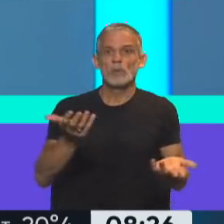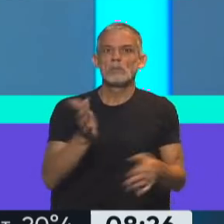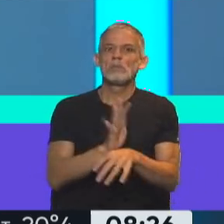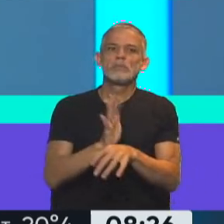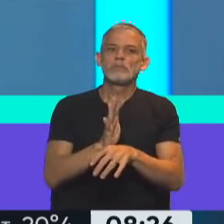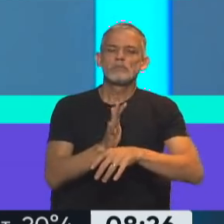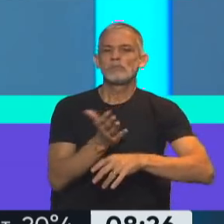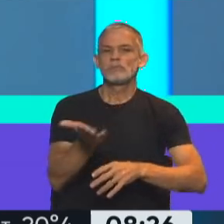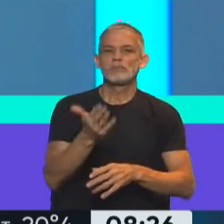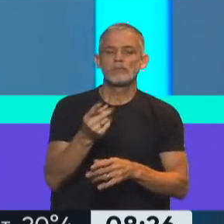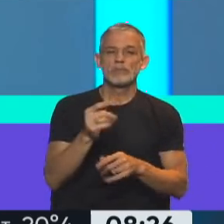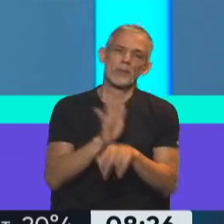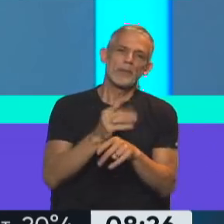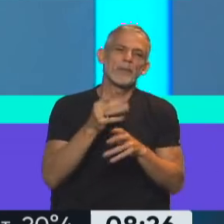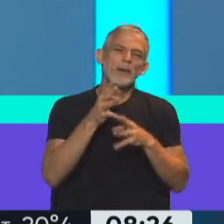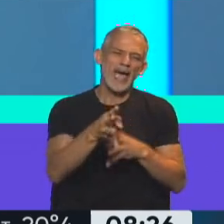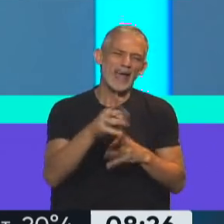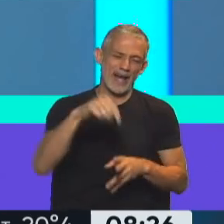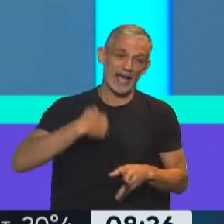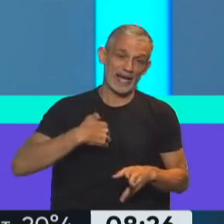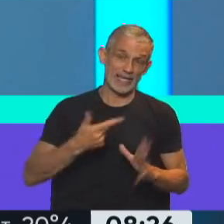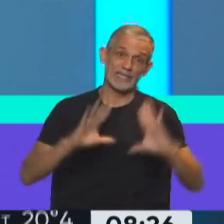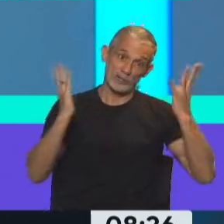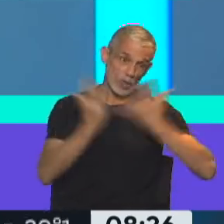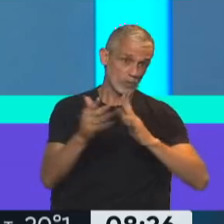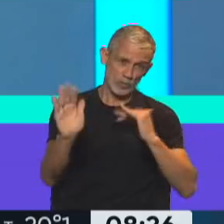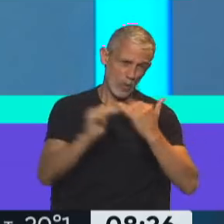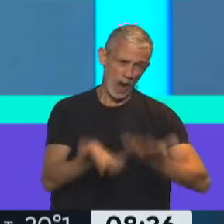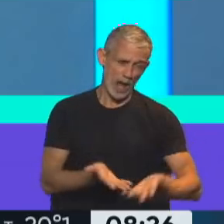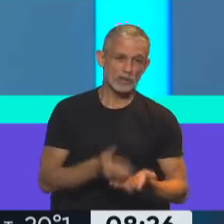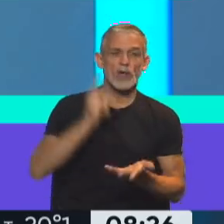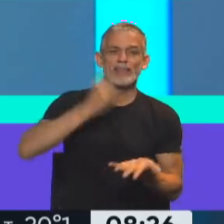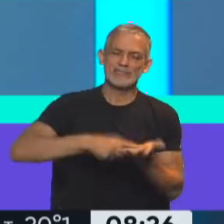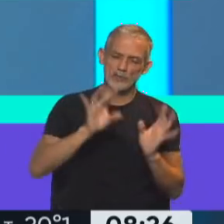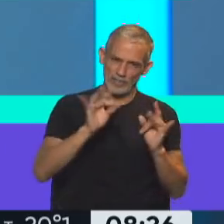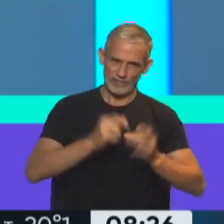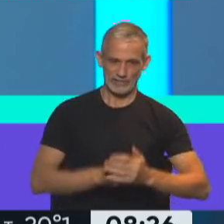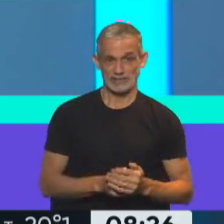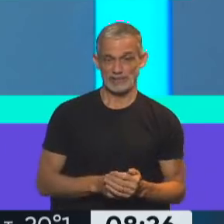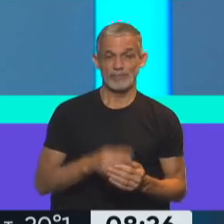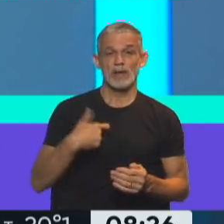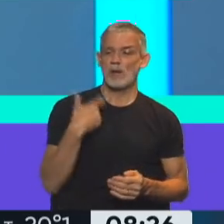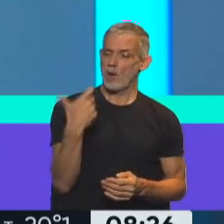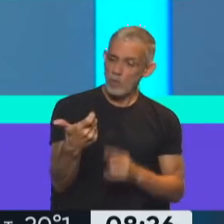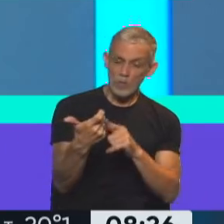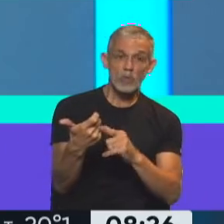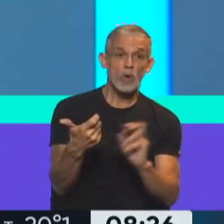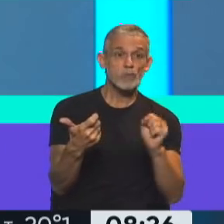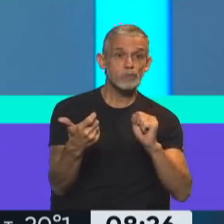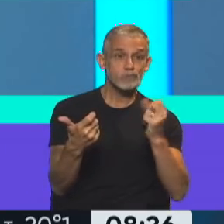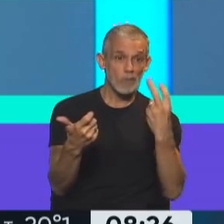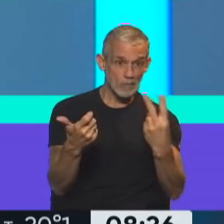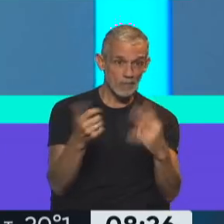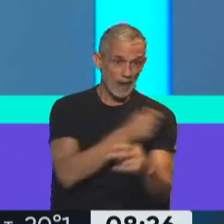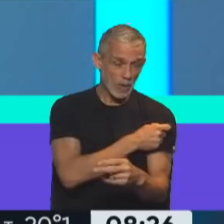pequeña guerra en nuestro país, en el mundo, ¿no? Entonces hay decisiones que son complejas. Yo creo que el pase sanitario es como un primer paso, ¿no?, que